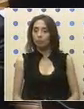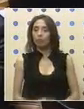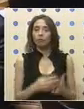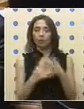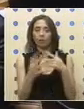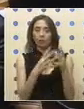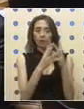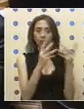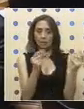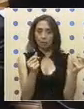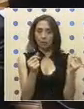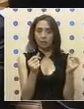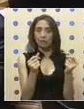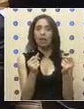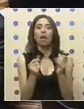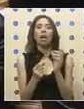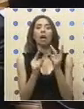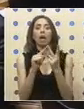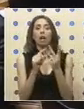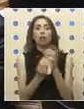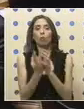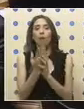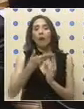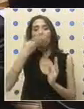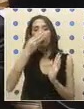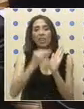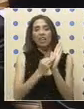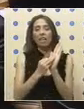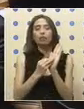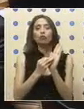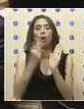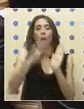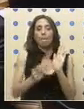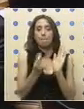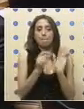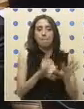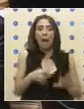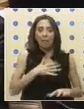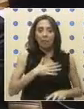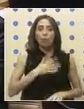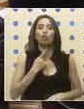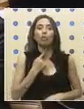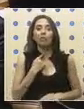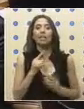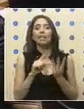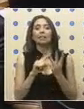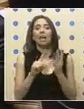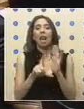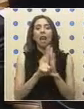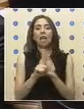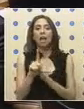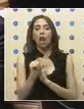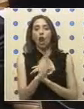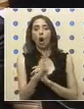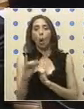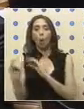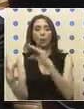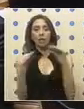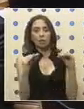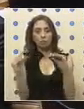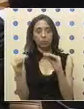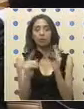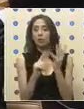Transparencia, una nueva declaración de patrimonio de intereses, una nueva ley de lobby, pero si no metemos